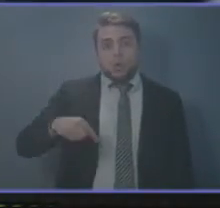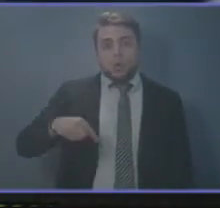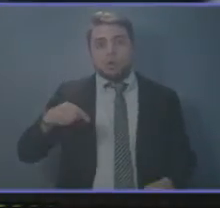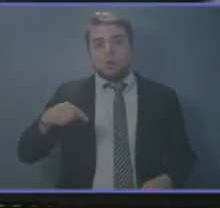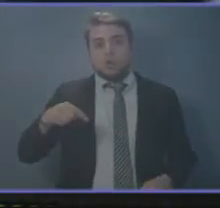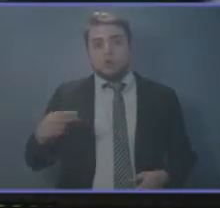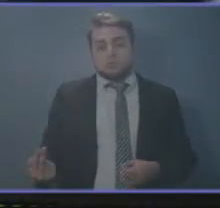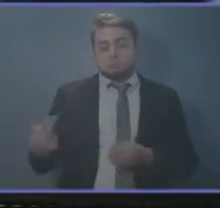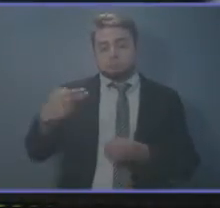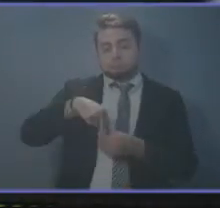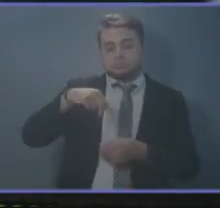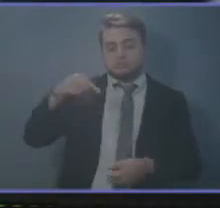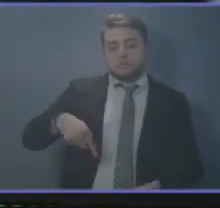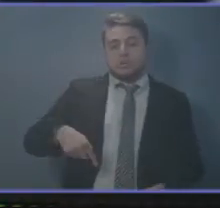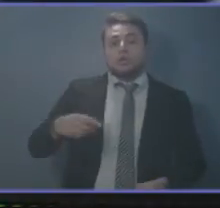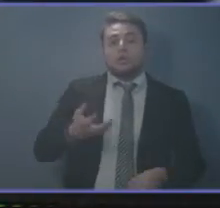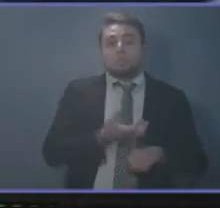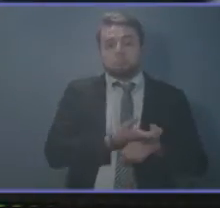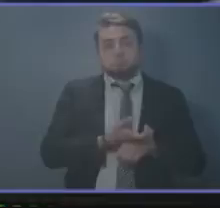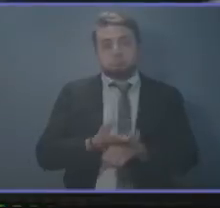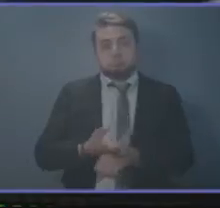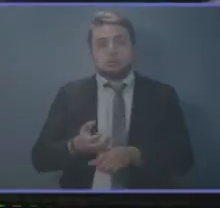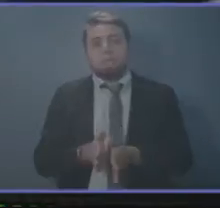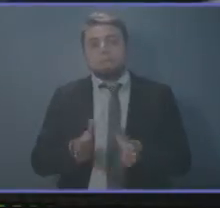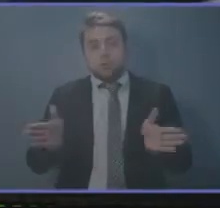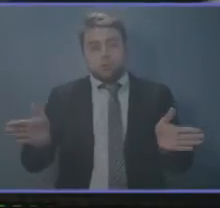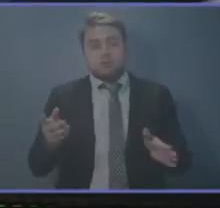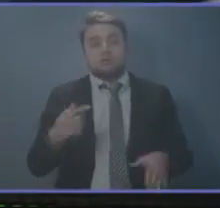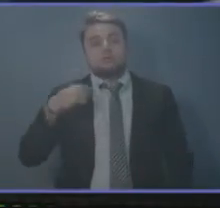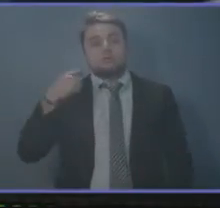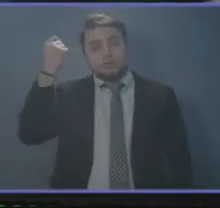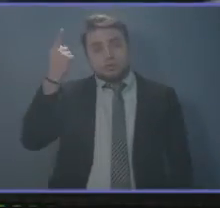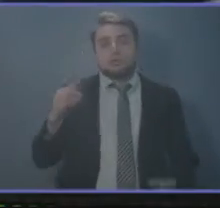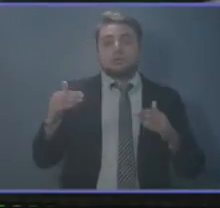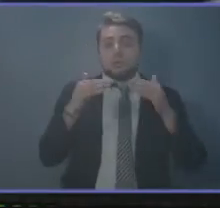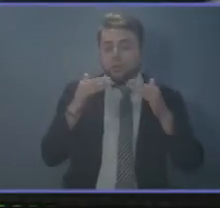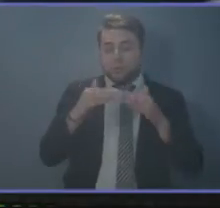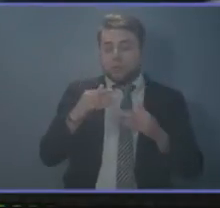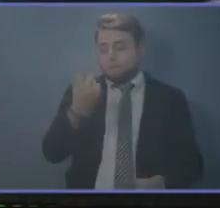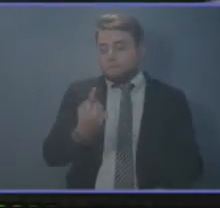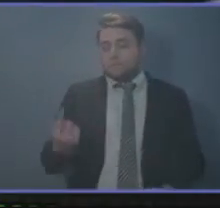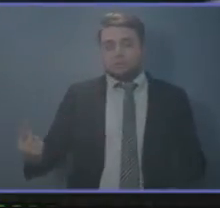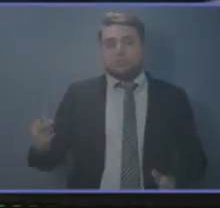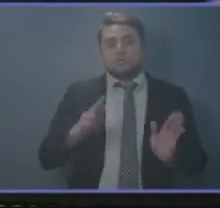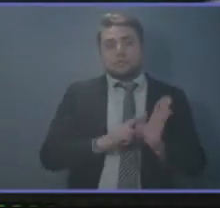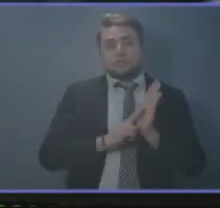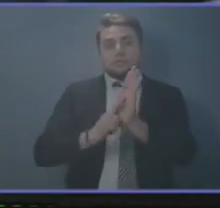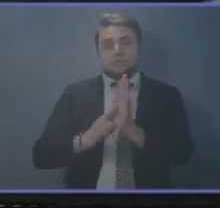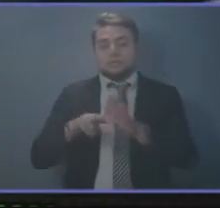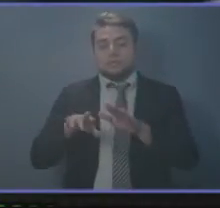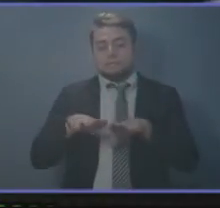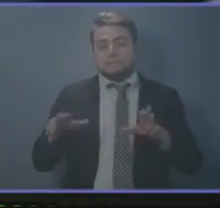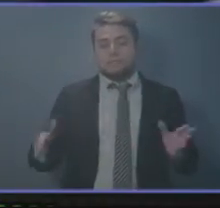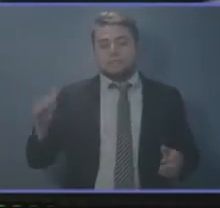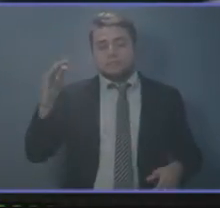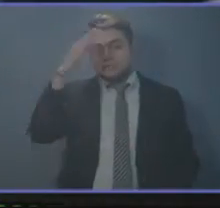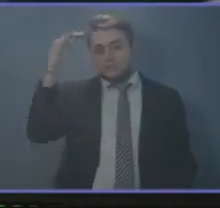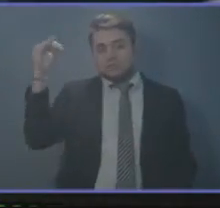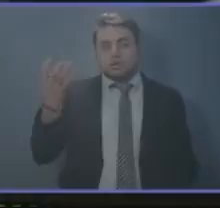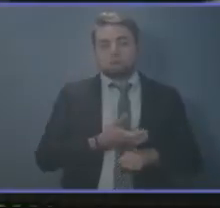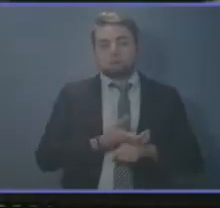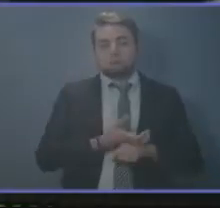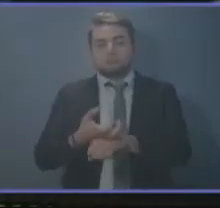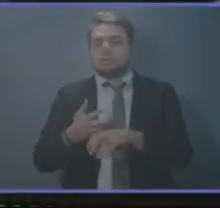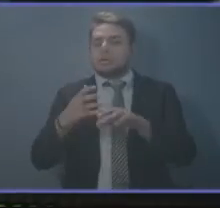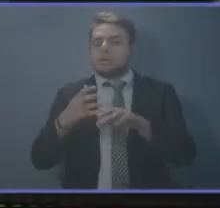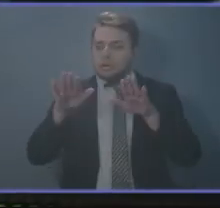transporte público. Entiendo que son también representantes de la Mesa Nacional de Transporte. Gracias por el interés de estar en